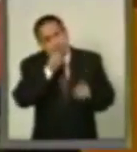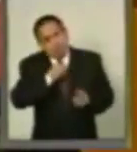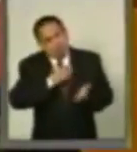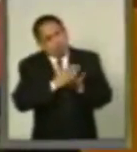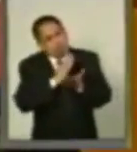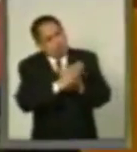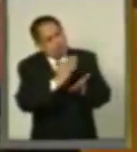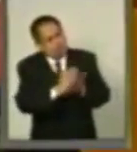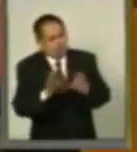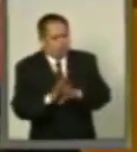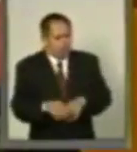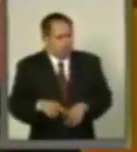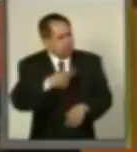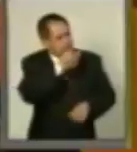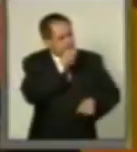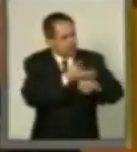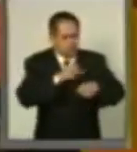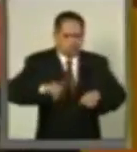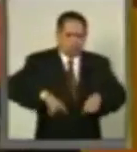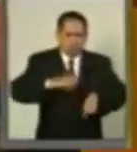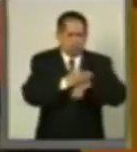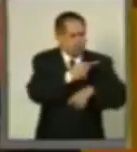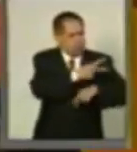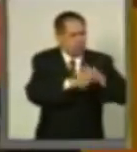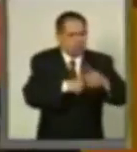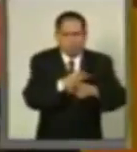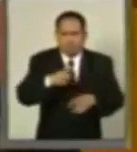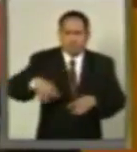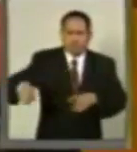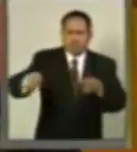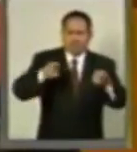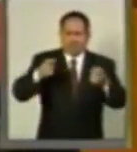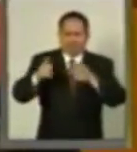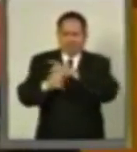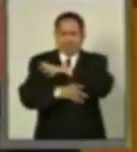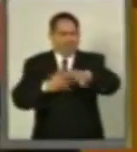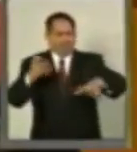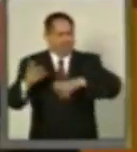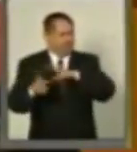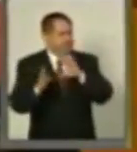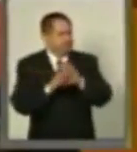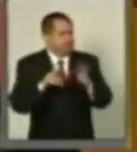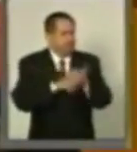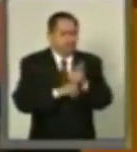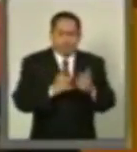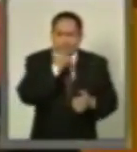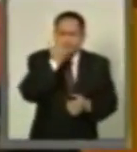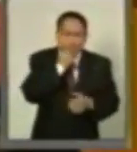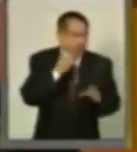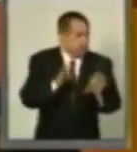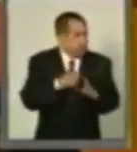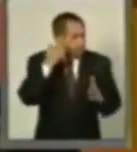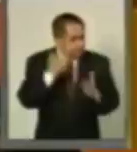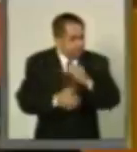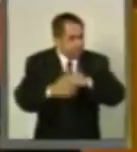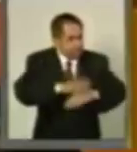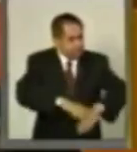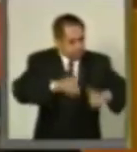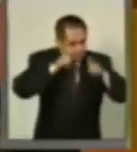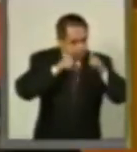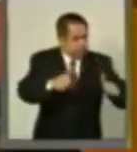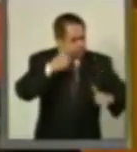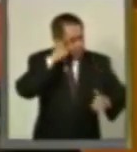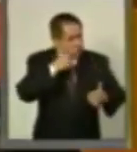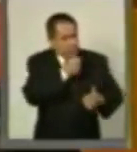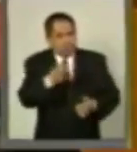de Gobernación ante el problema de gobernabilidad que representa las consecuencias de una falta de atención